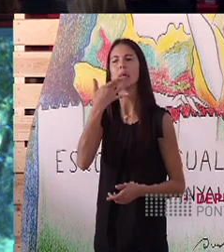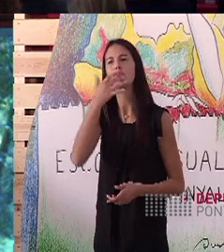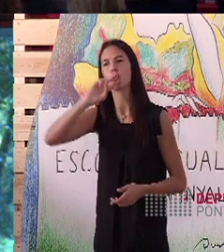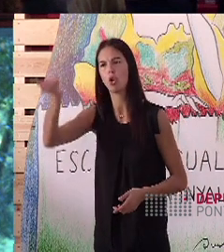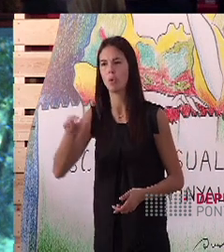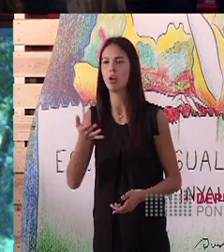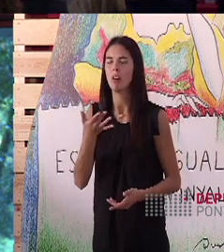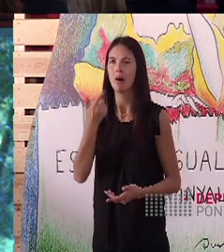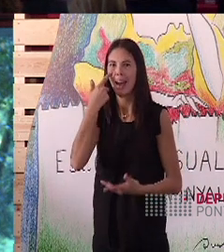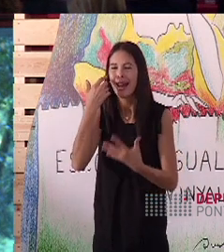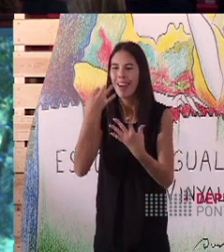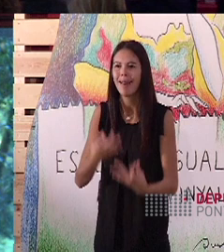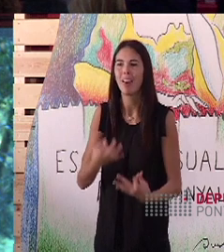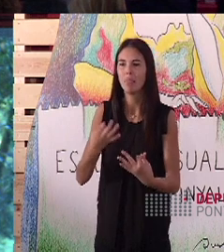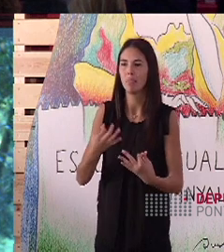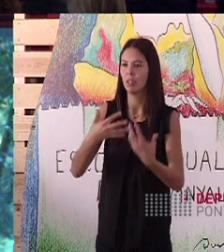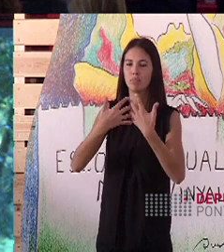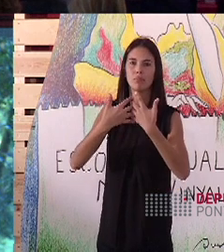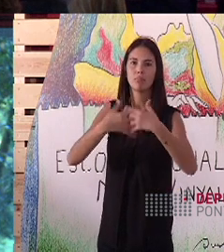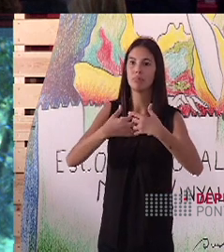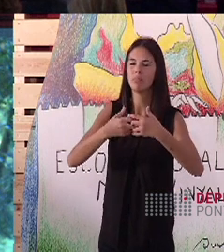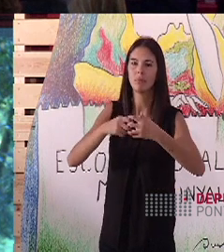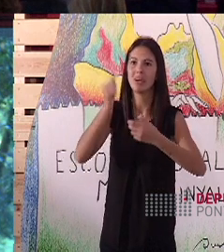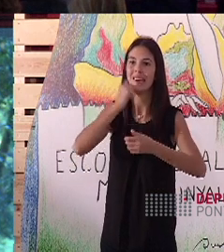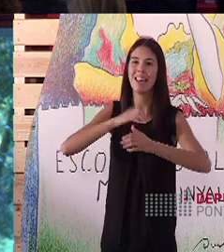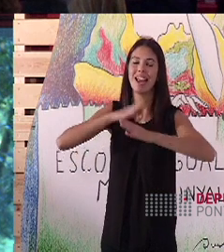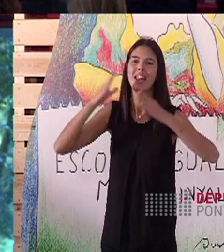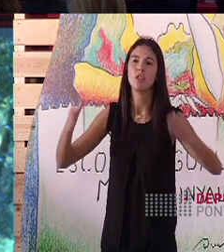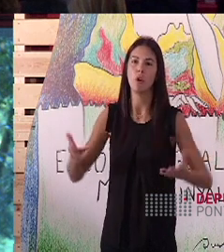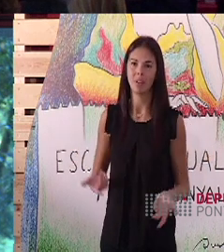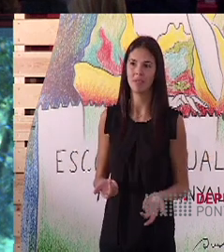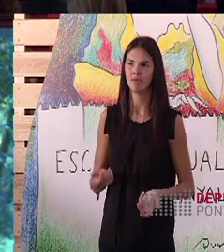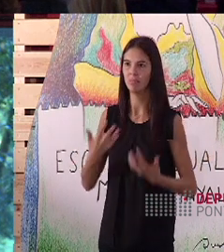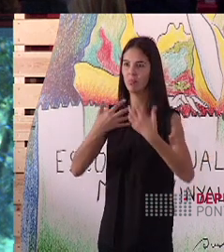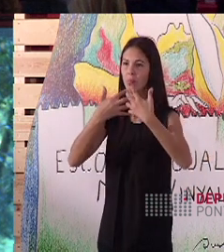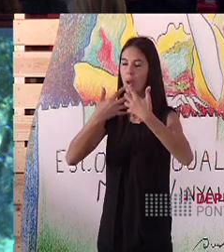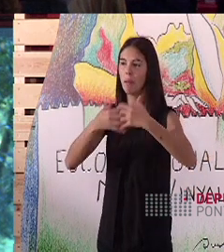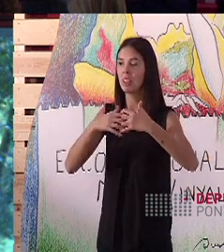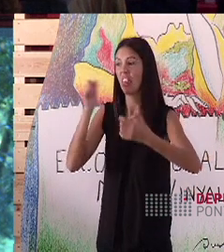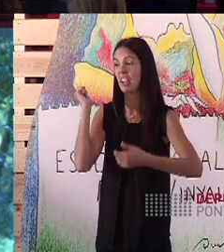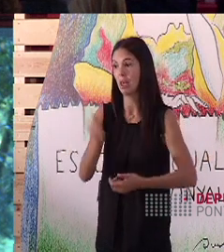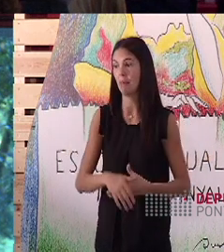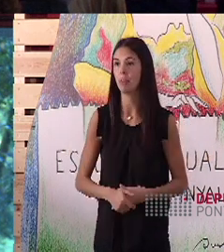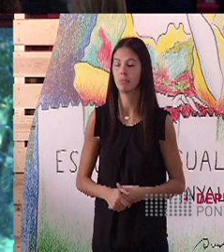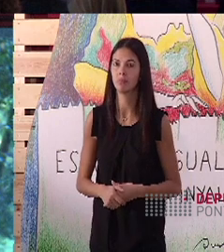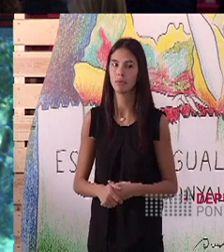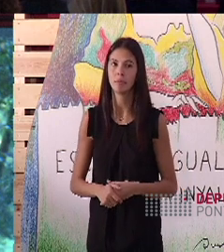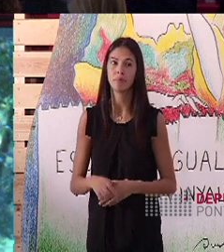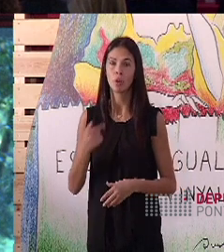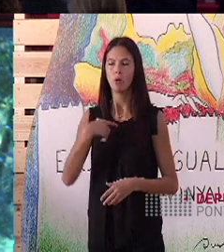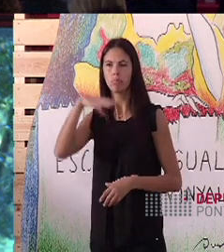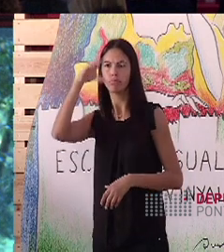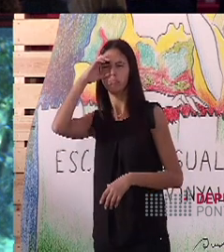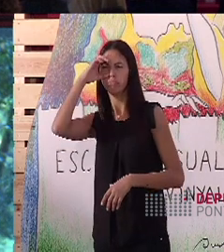una multinacional, pero eso sí, es una multinacional del crimen. Cuando yo contemplé, cuando